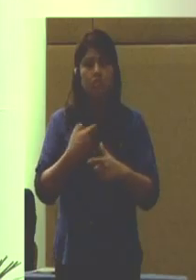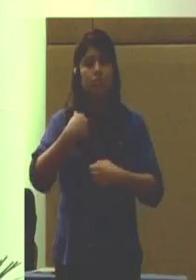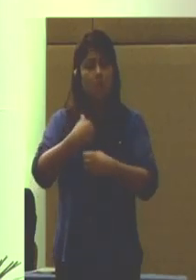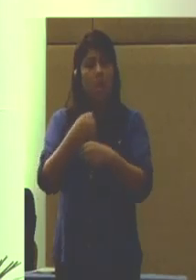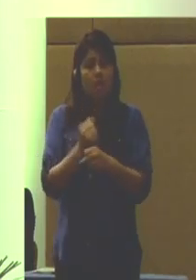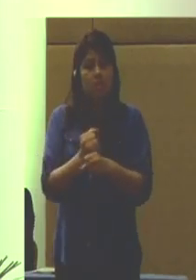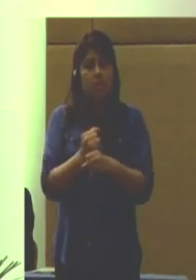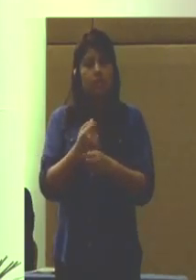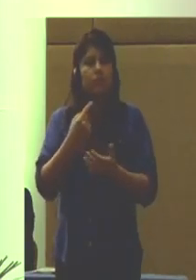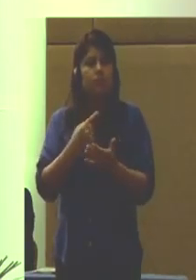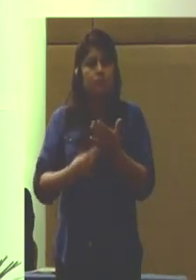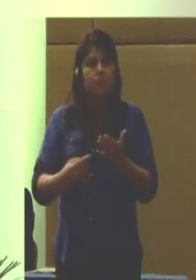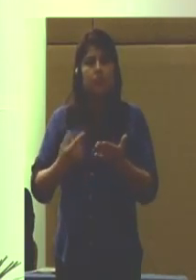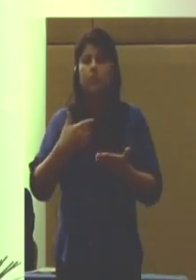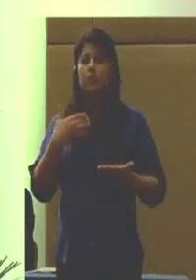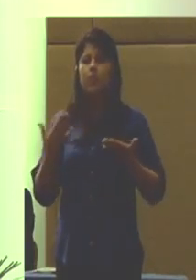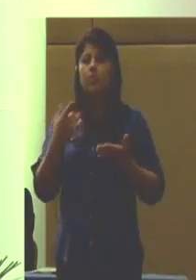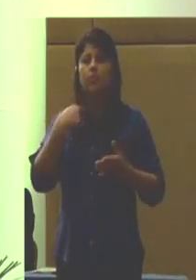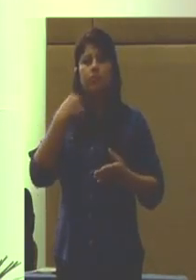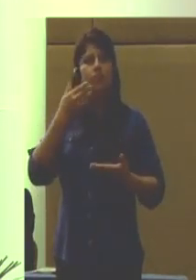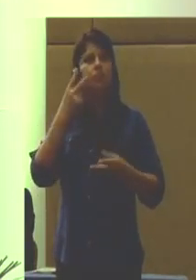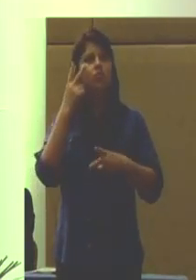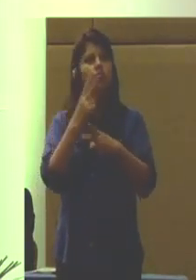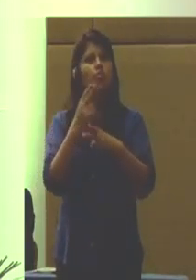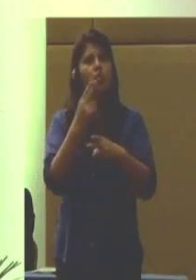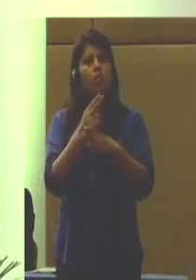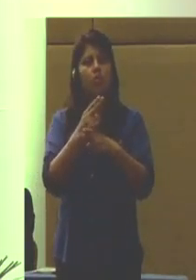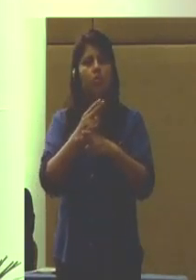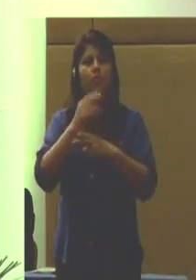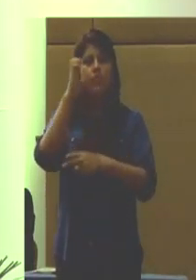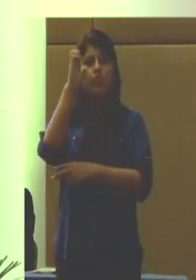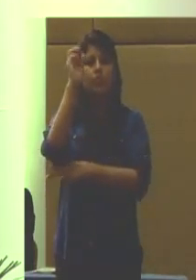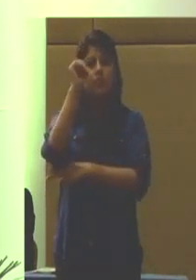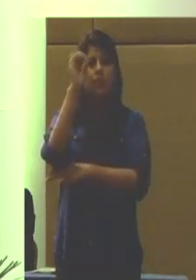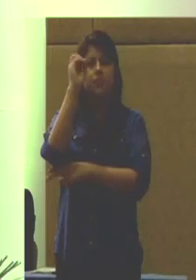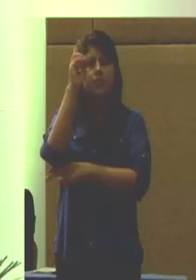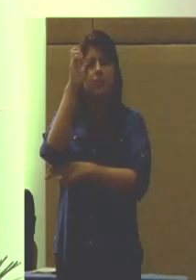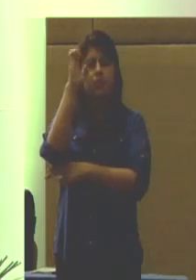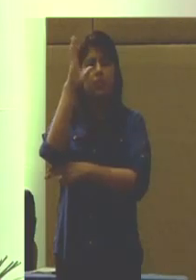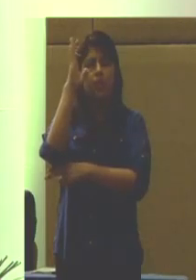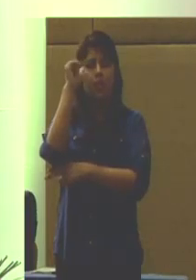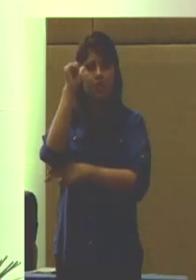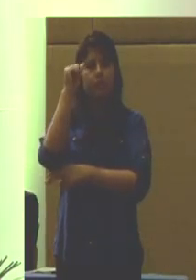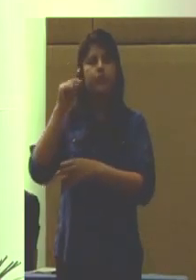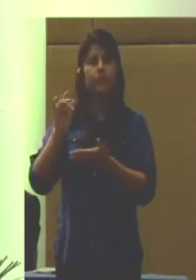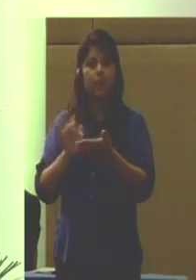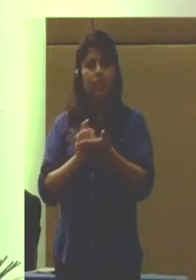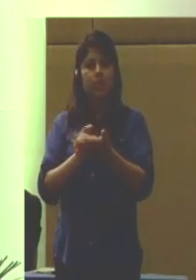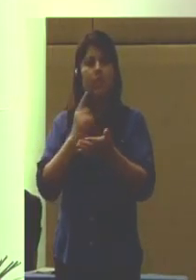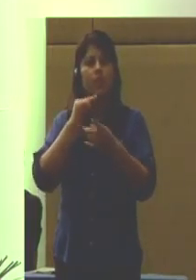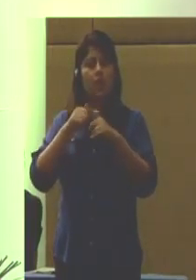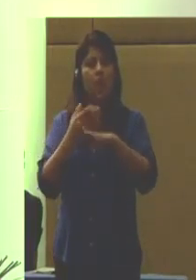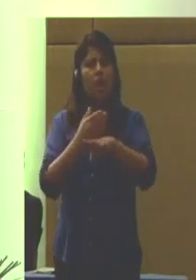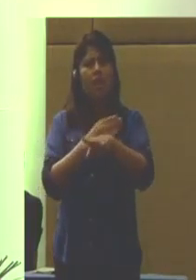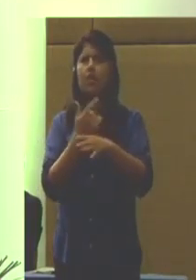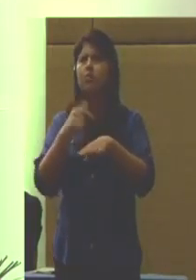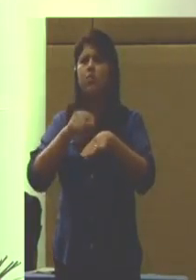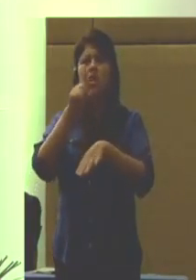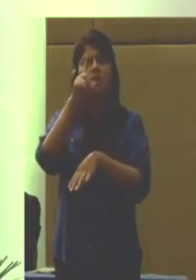es algo que hemos llamado una hemeroteca digital, recuperar, y en este caso lo hemos hecho durante 100 años para